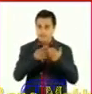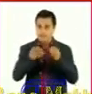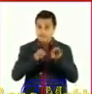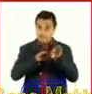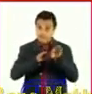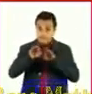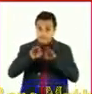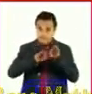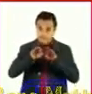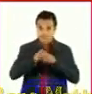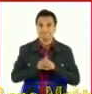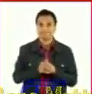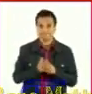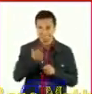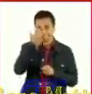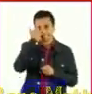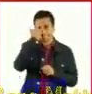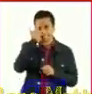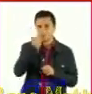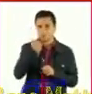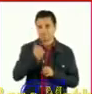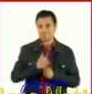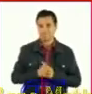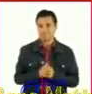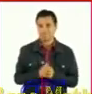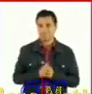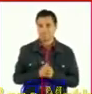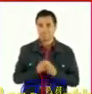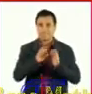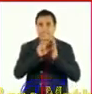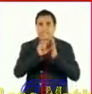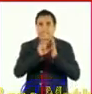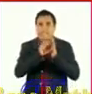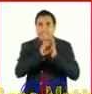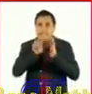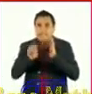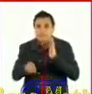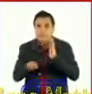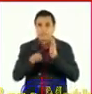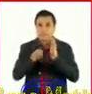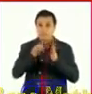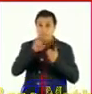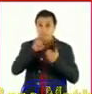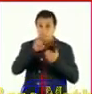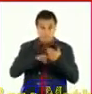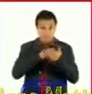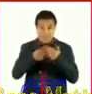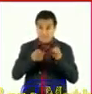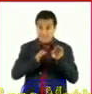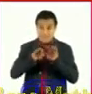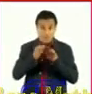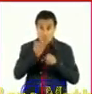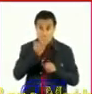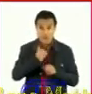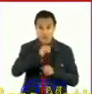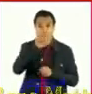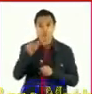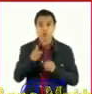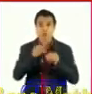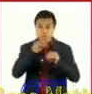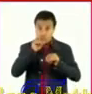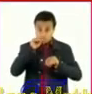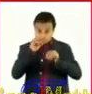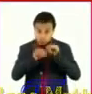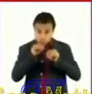razón. Pensándolo bien, sin un plan de trabajo podemos llegar a generar el producto o servicio que va a satisfacer